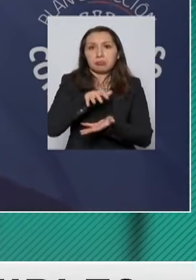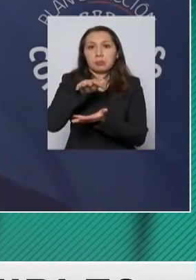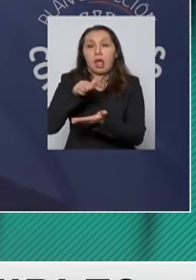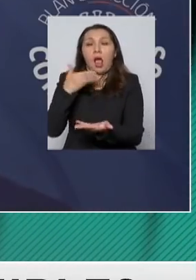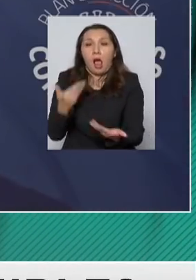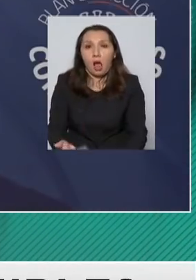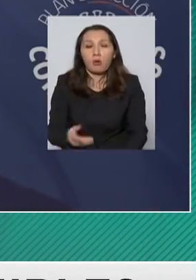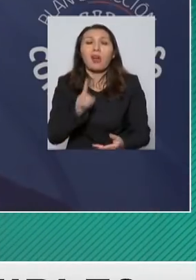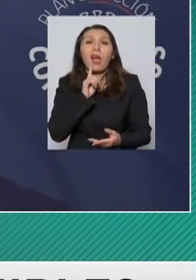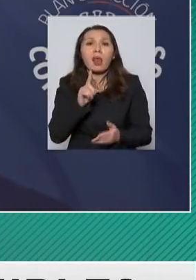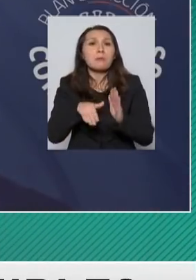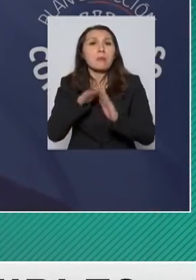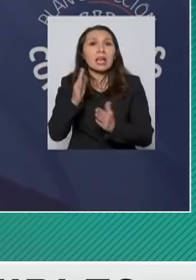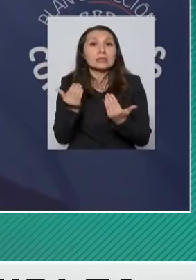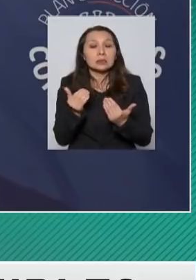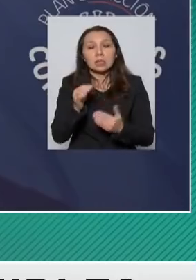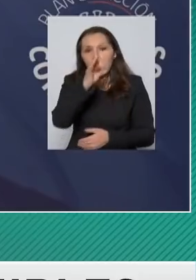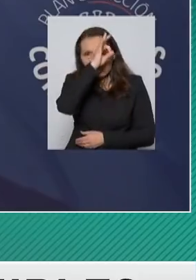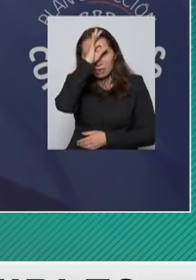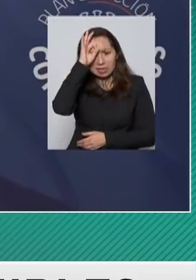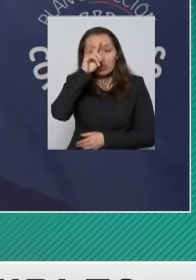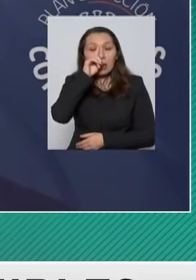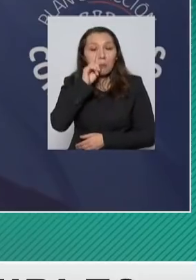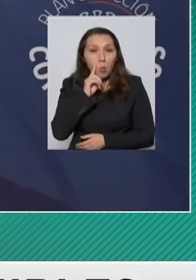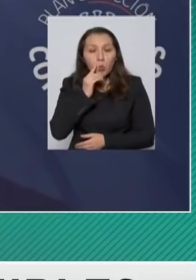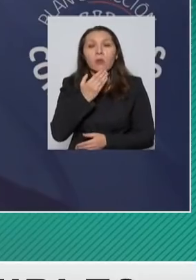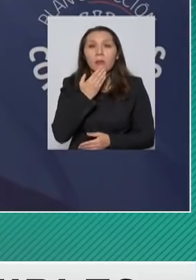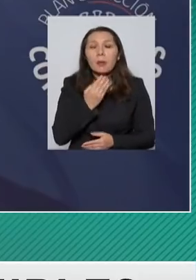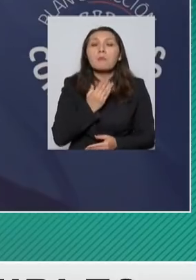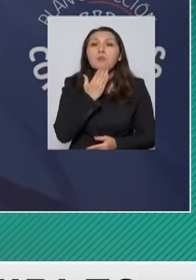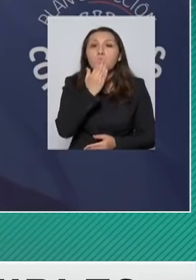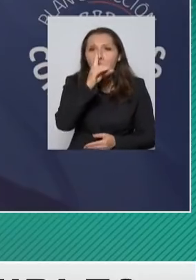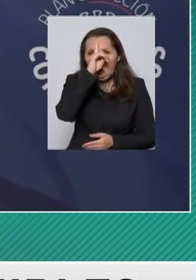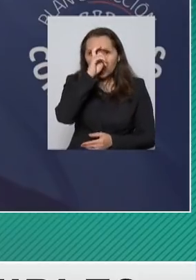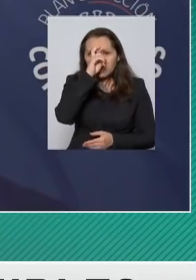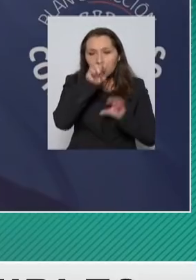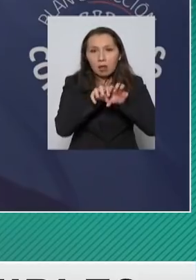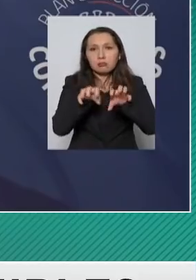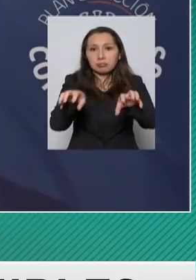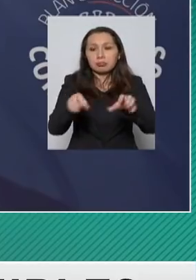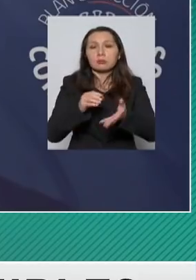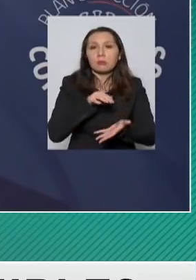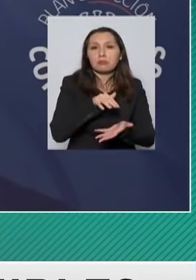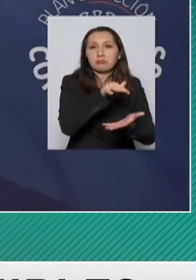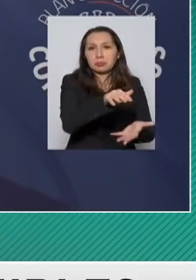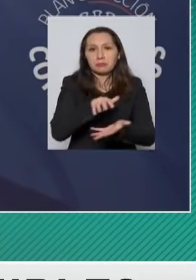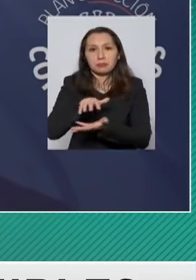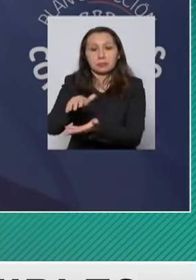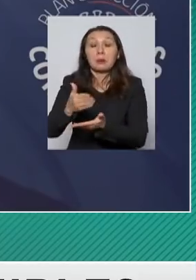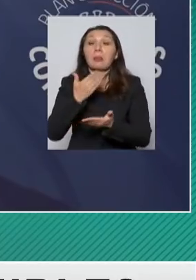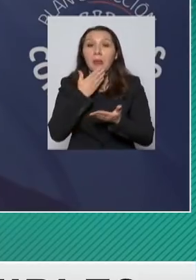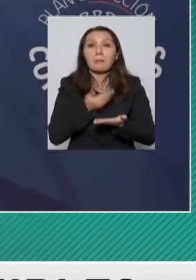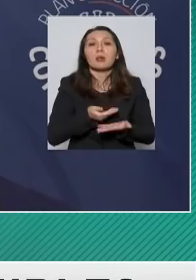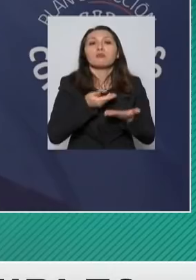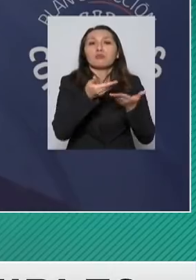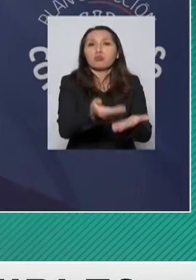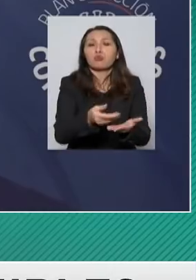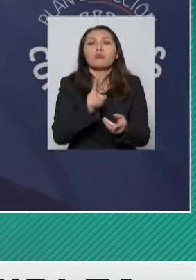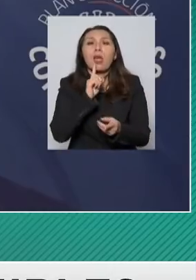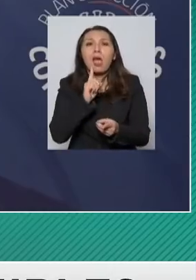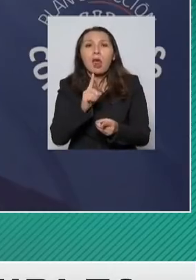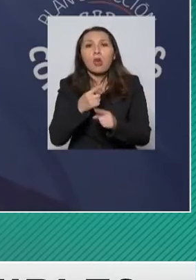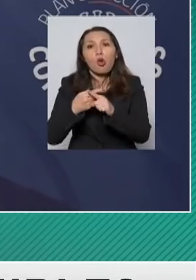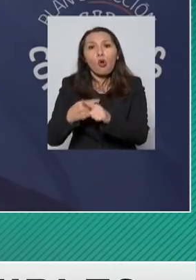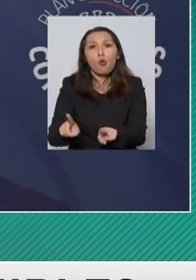de hoy, que son el Hospital de Temuco y el Hospital de Punta Arenas. Pero también hemos repartido, entregado ventiladores mecánicos